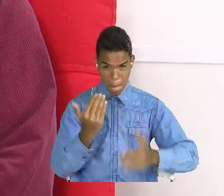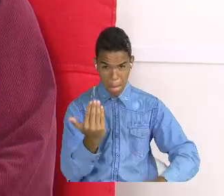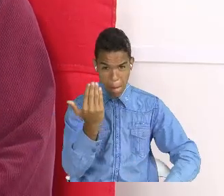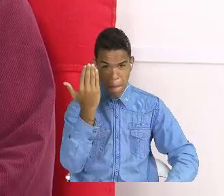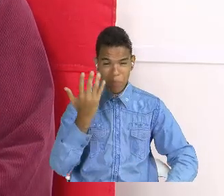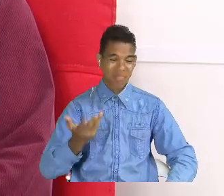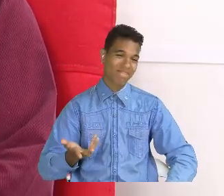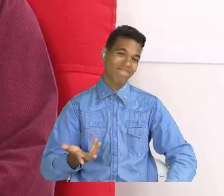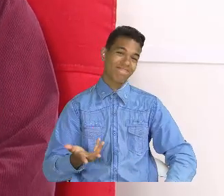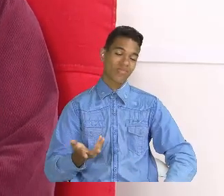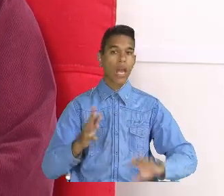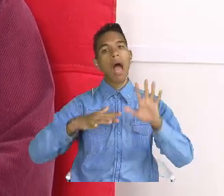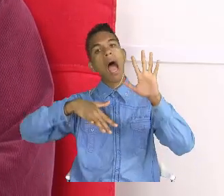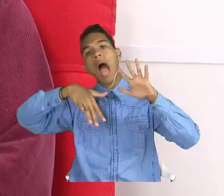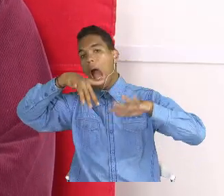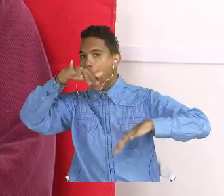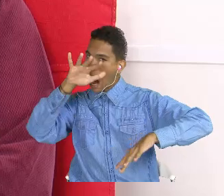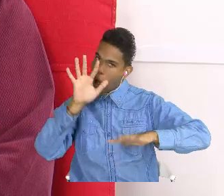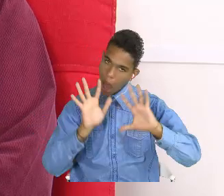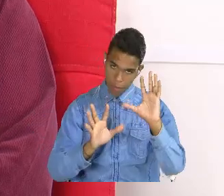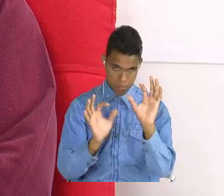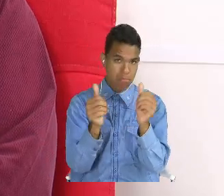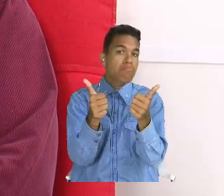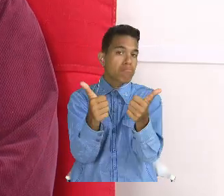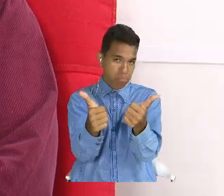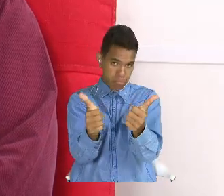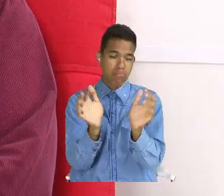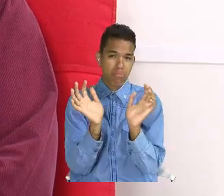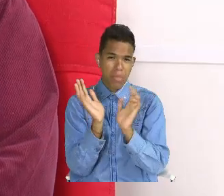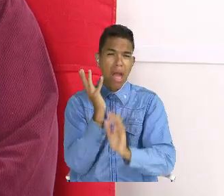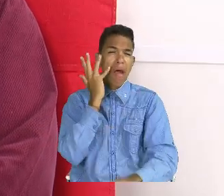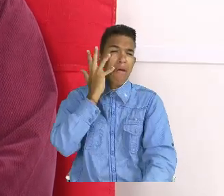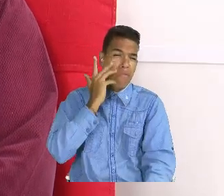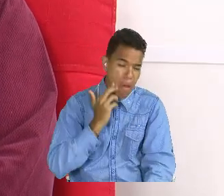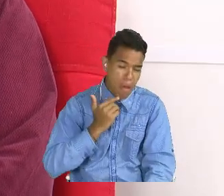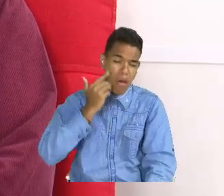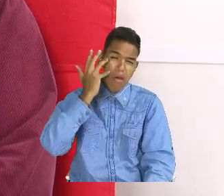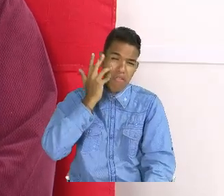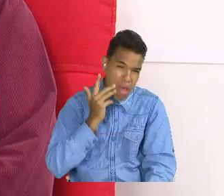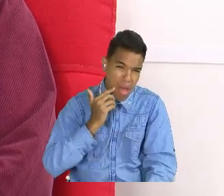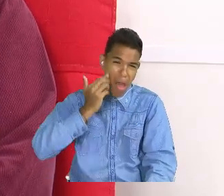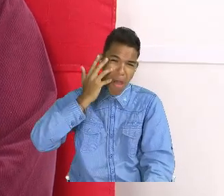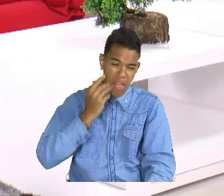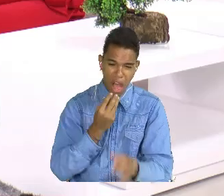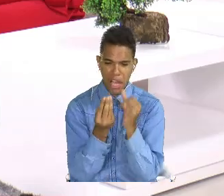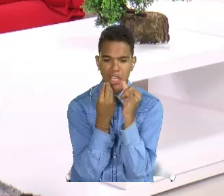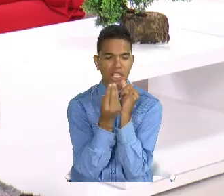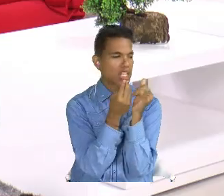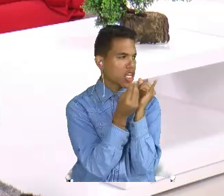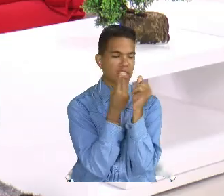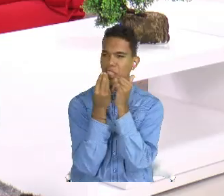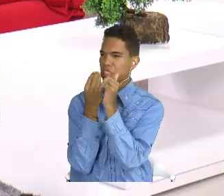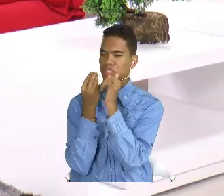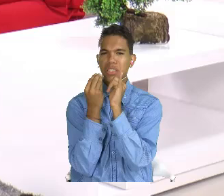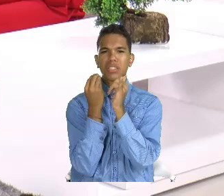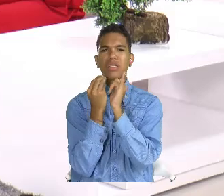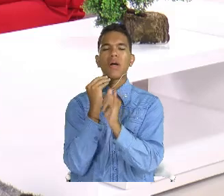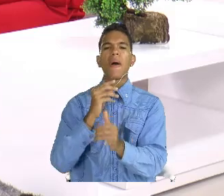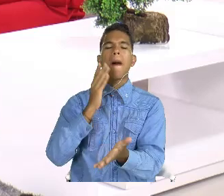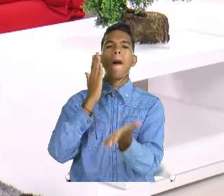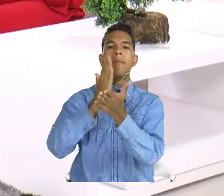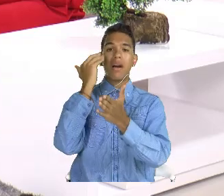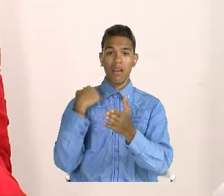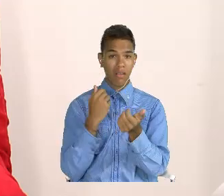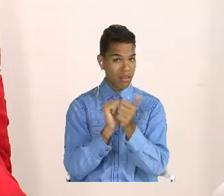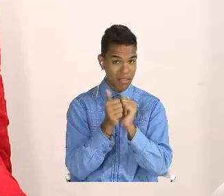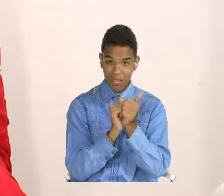sea, de vez en vez es bueno, pero tampoco estar todos los días dándole a eso, porque conllevamos a que si no estamos haciendo actividad